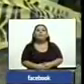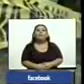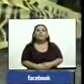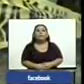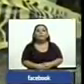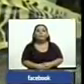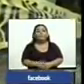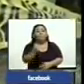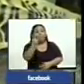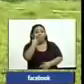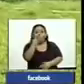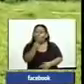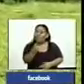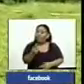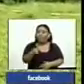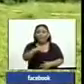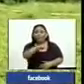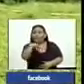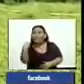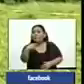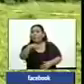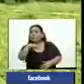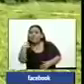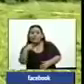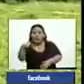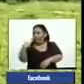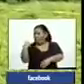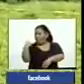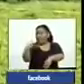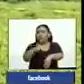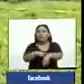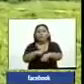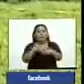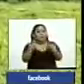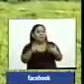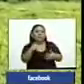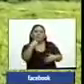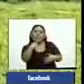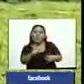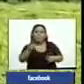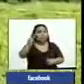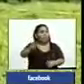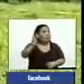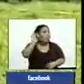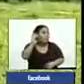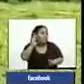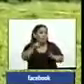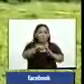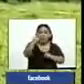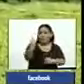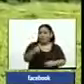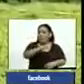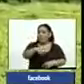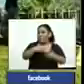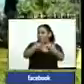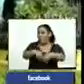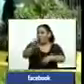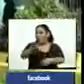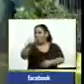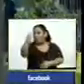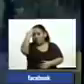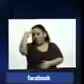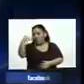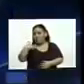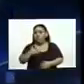Se registra racha de homicidios en las últimas horas. Entre las víctimas están dos vigilantes, un empresario y una mujer.